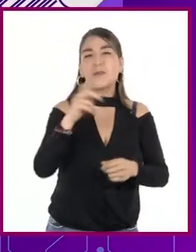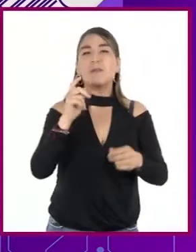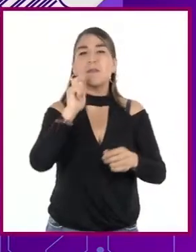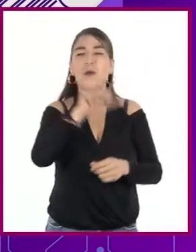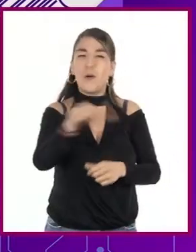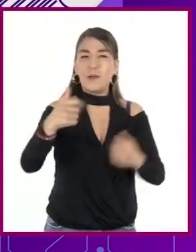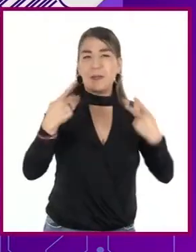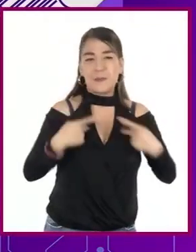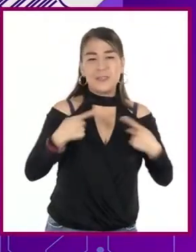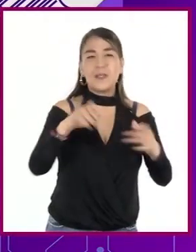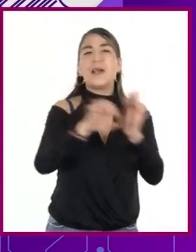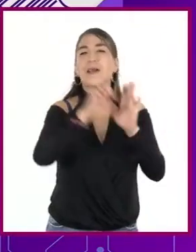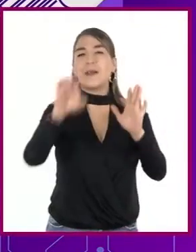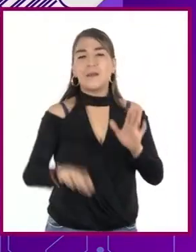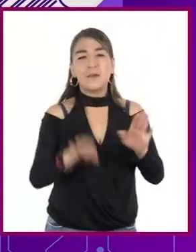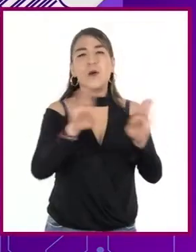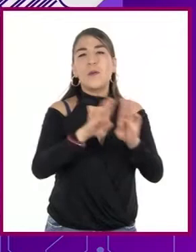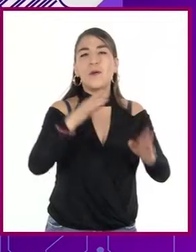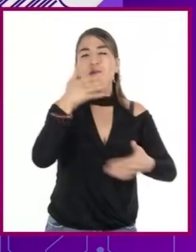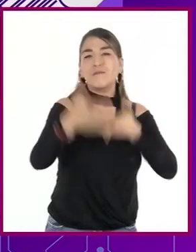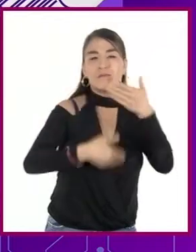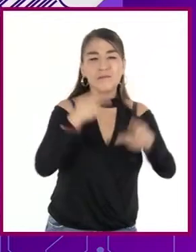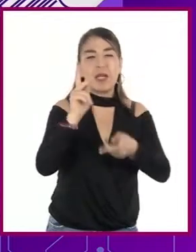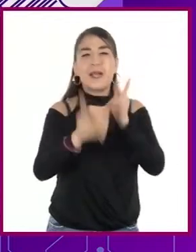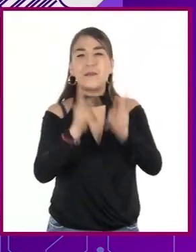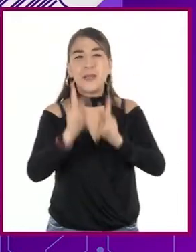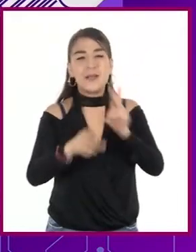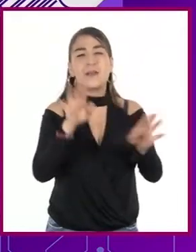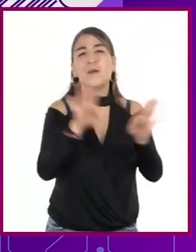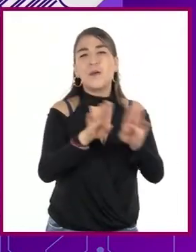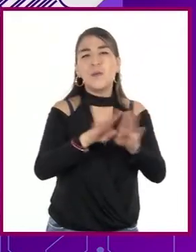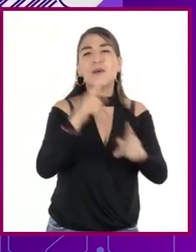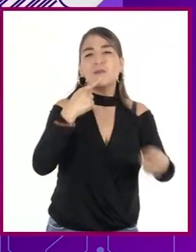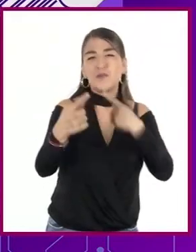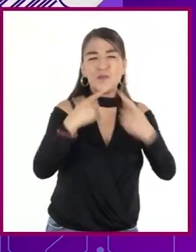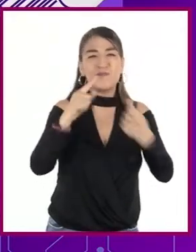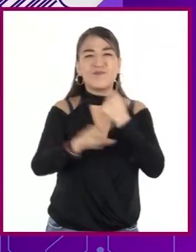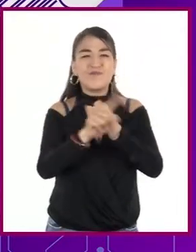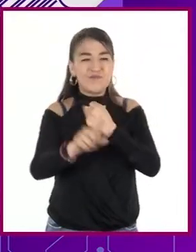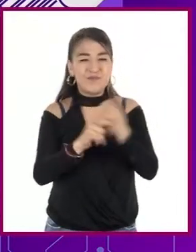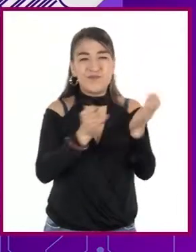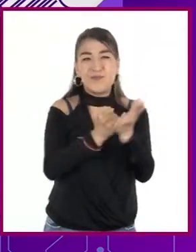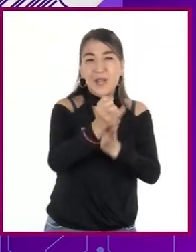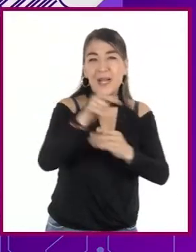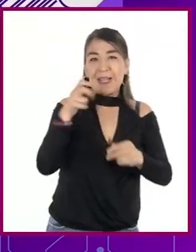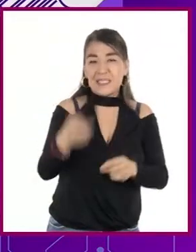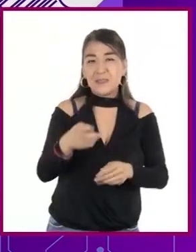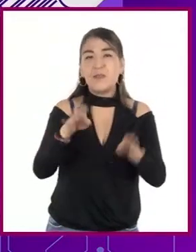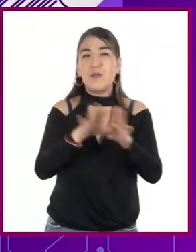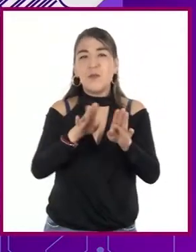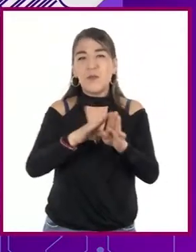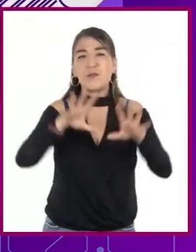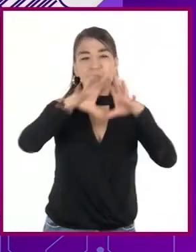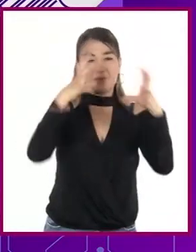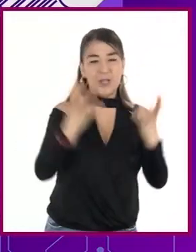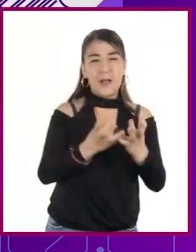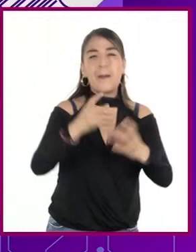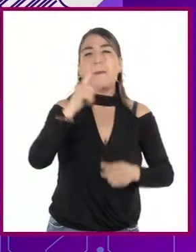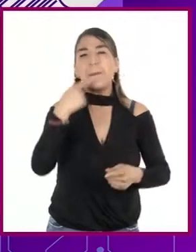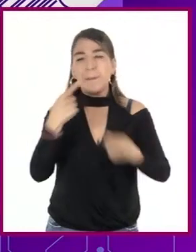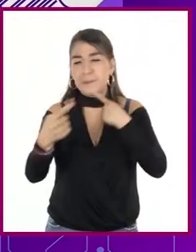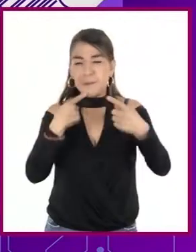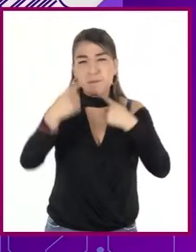ejemplo, muchos procesos de diálogo en grandes conflictos y decisiones de la humanidad han llevado a lograr